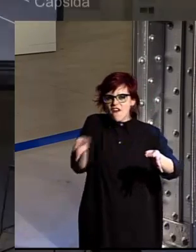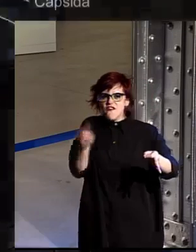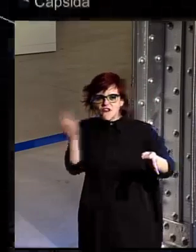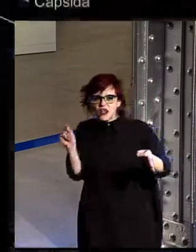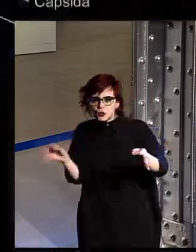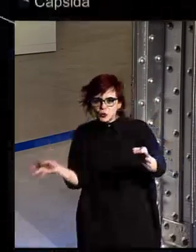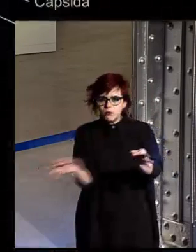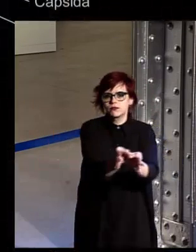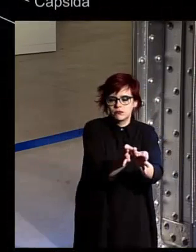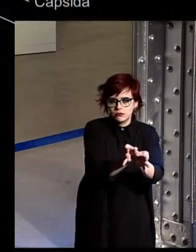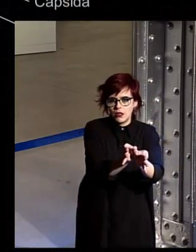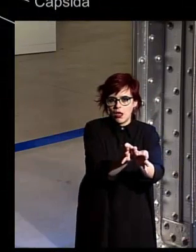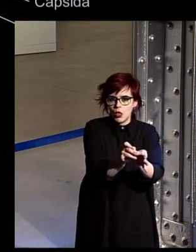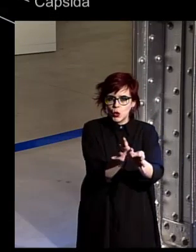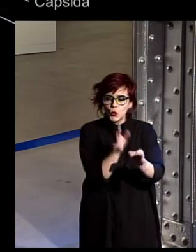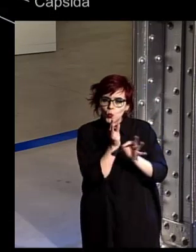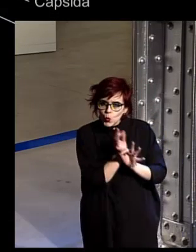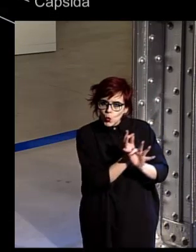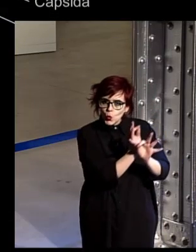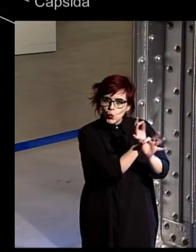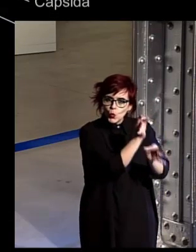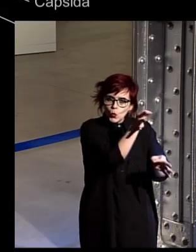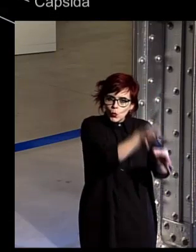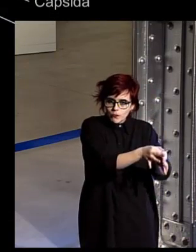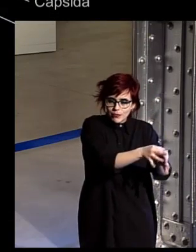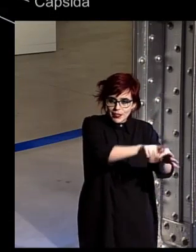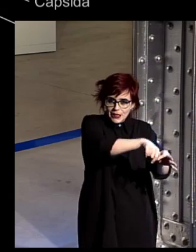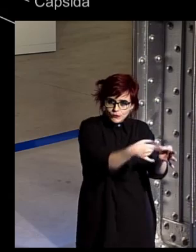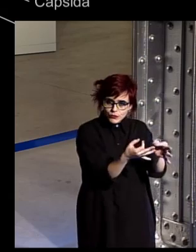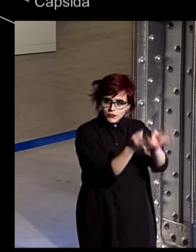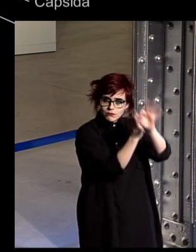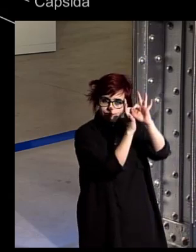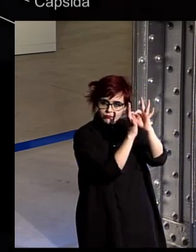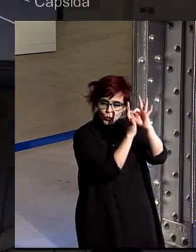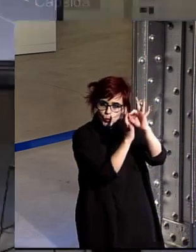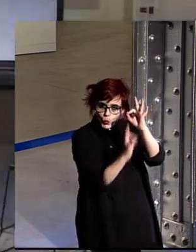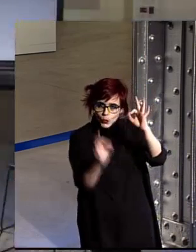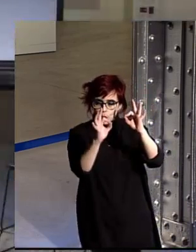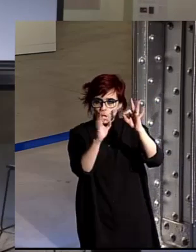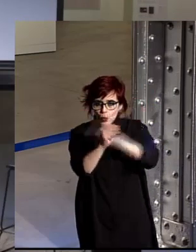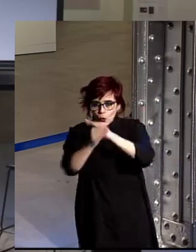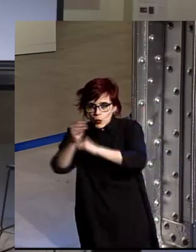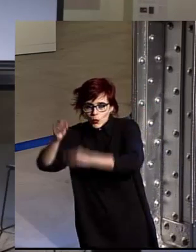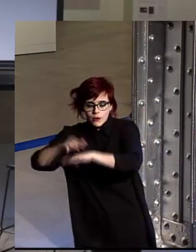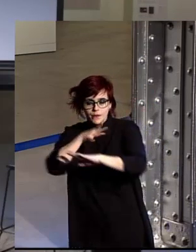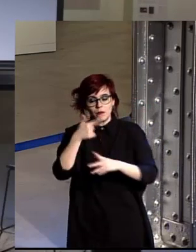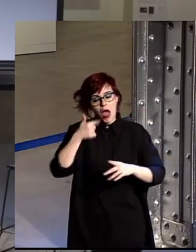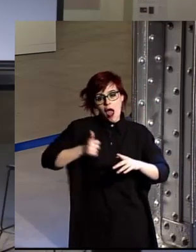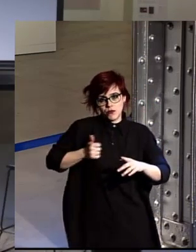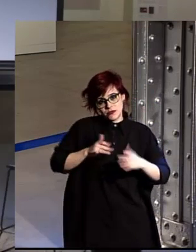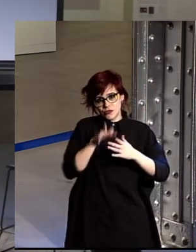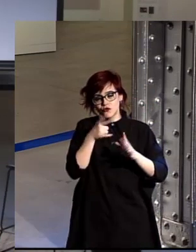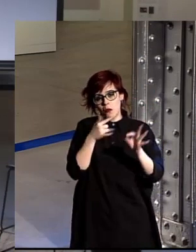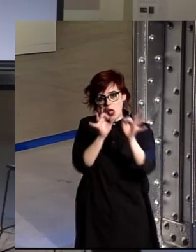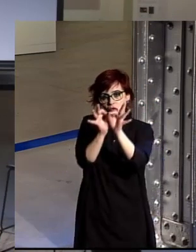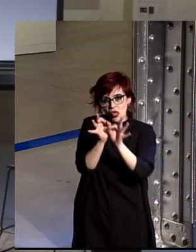linfocito infectado. Parece como si fuera un ser vivo, ¿verdad? Pero a partir de este estado, hasta que va a infectar a la célula siguiente, parece más un